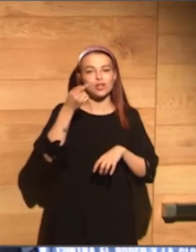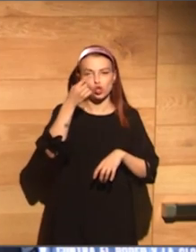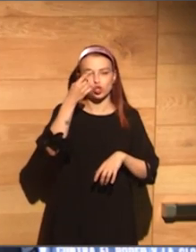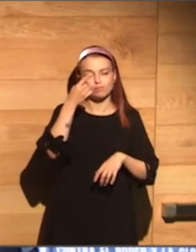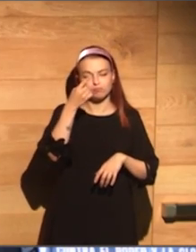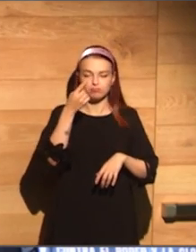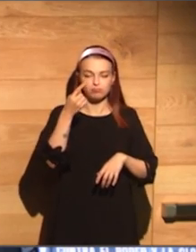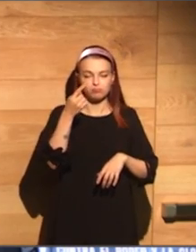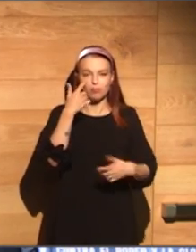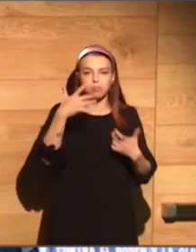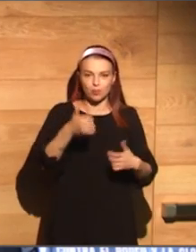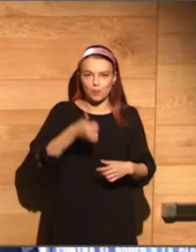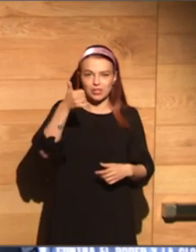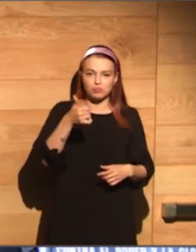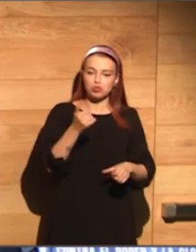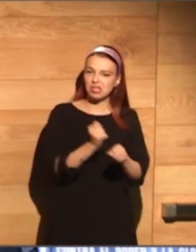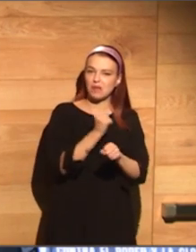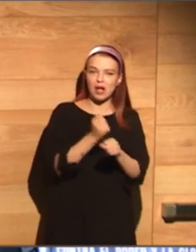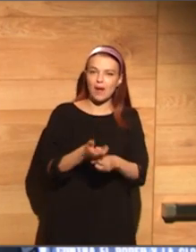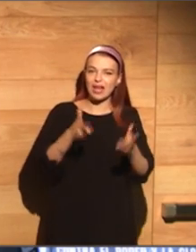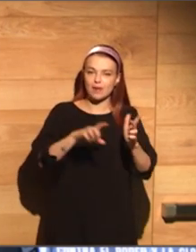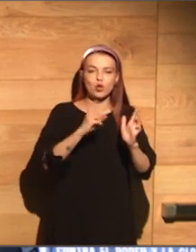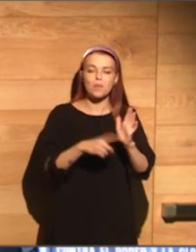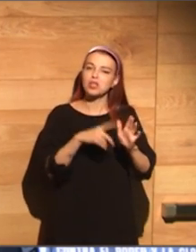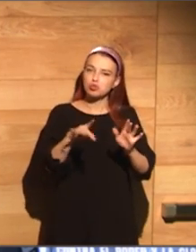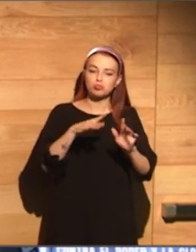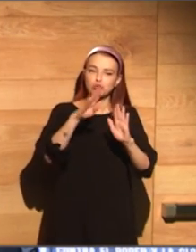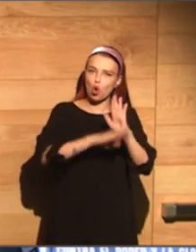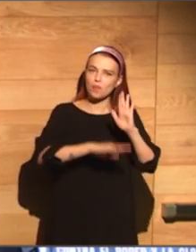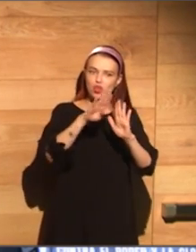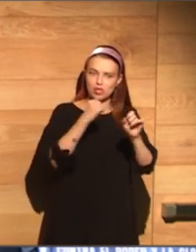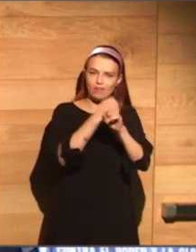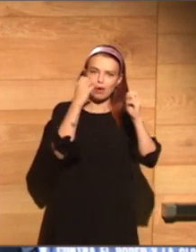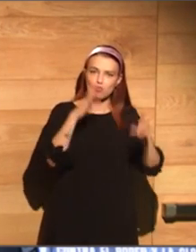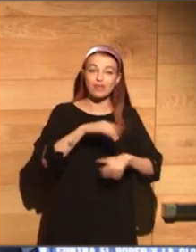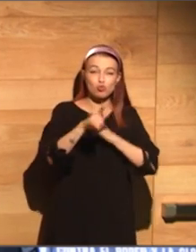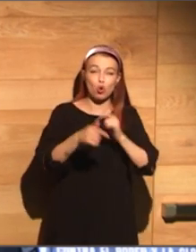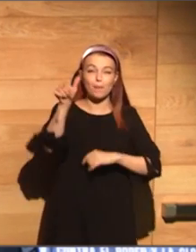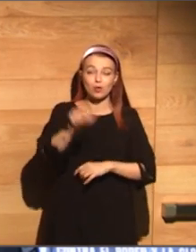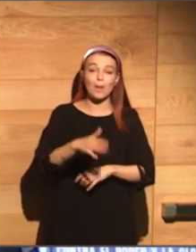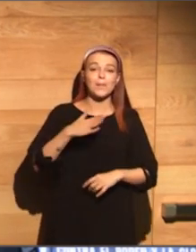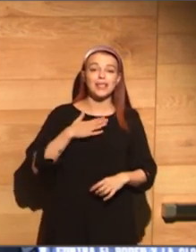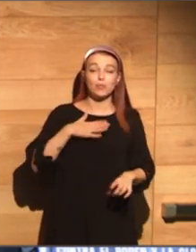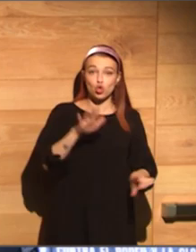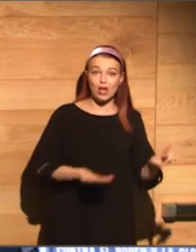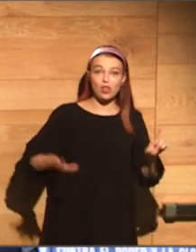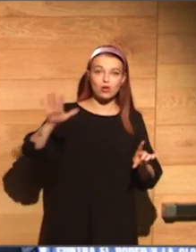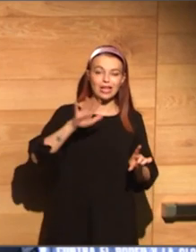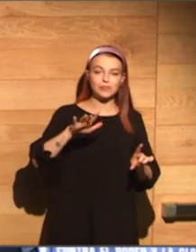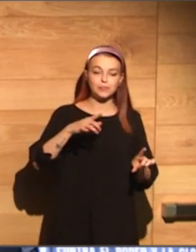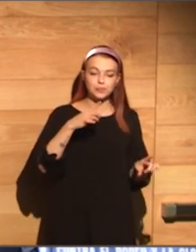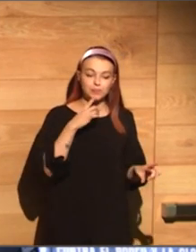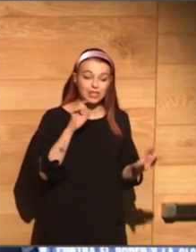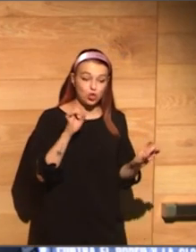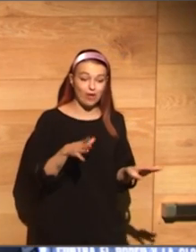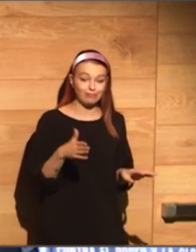Pero trabajaba con una libertad absoluta y con muy buenas condiciones. Y en Patrimonio consideraba que, como le había pasado